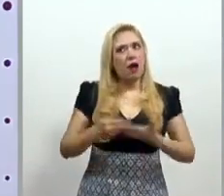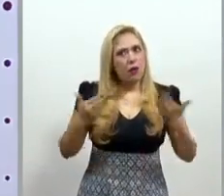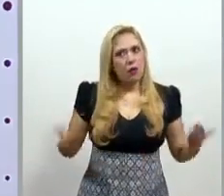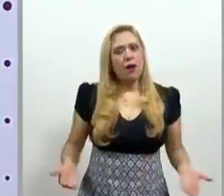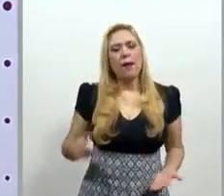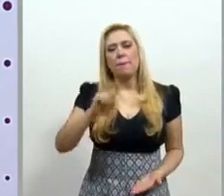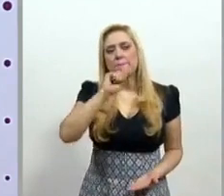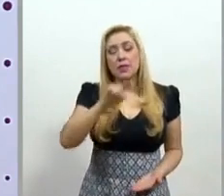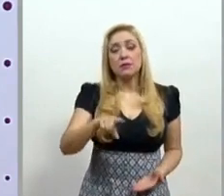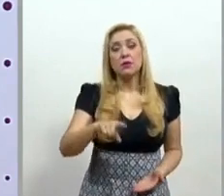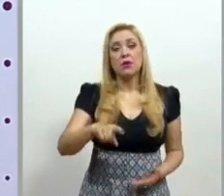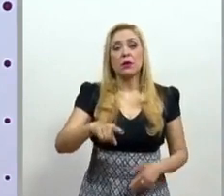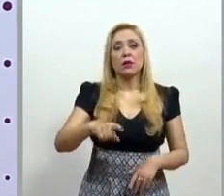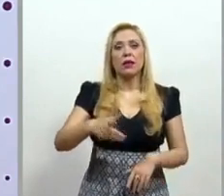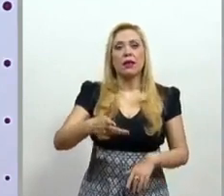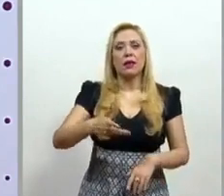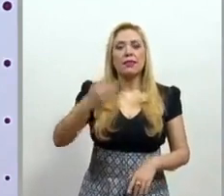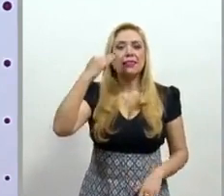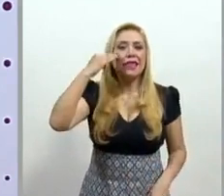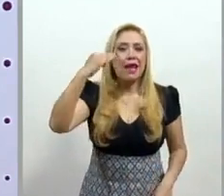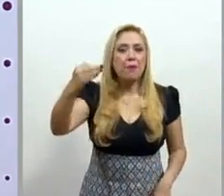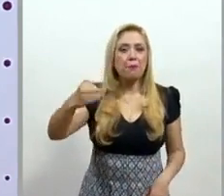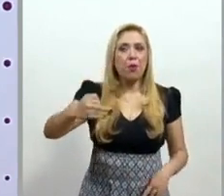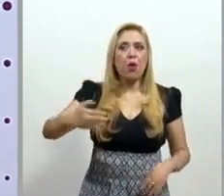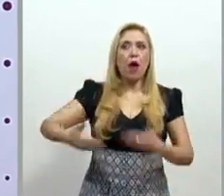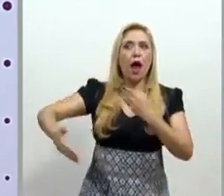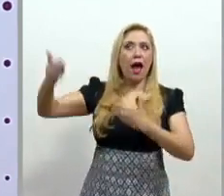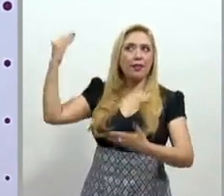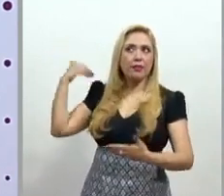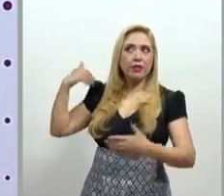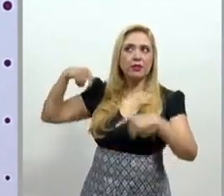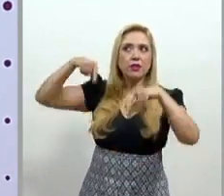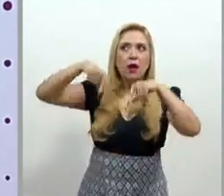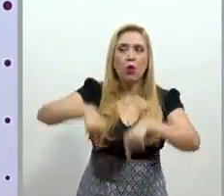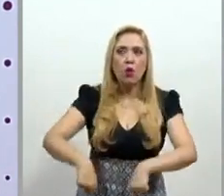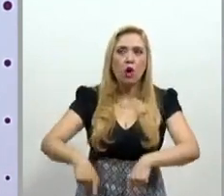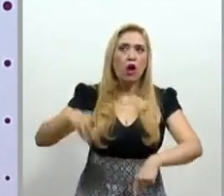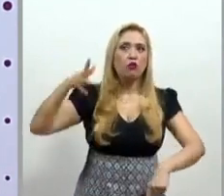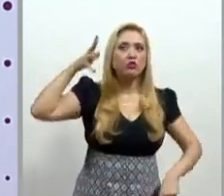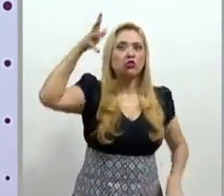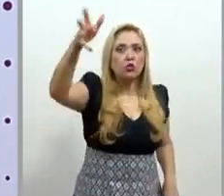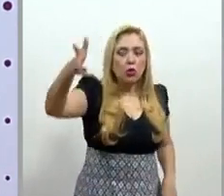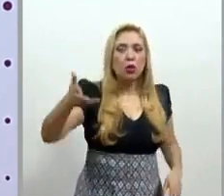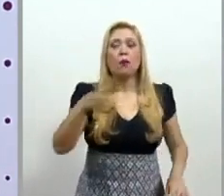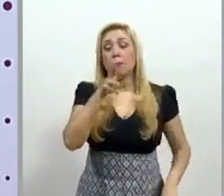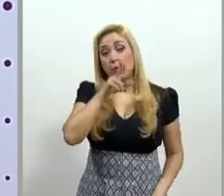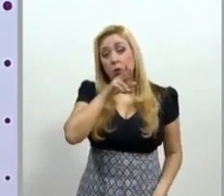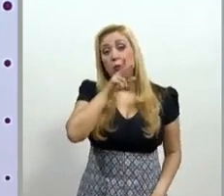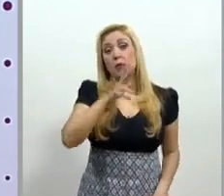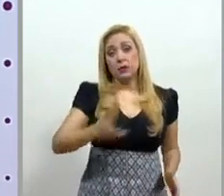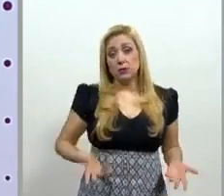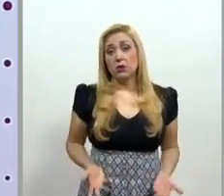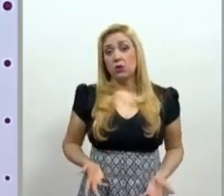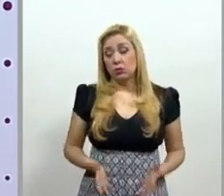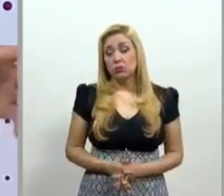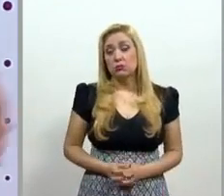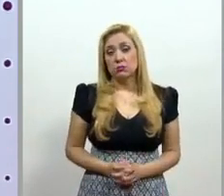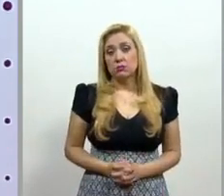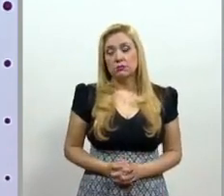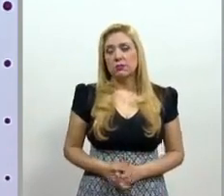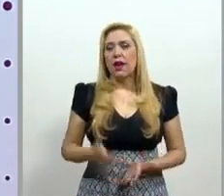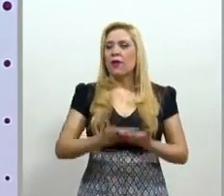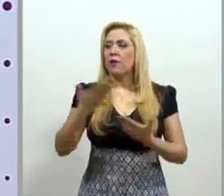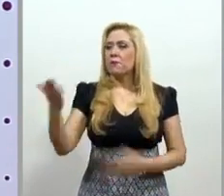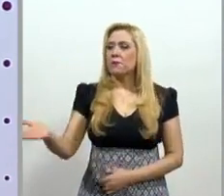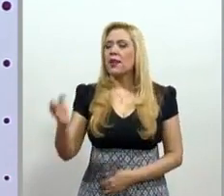tenemos además en cuestión de tiempos, ¿no? ¿Qué generaciones tienen que estar pensadas desde el derecho constitucional como preocupación? Eh, Vamos a seguir,